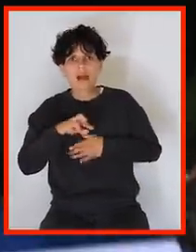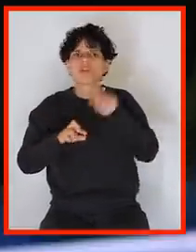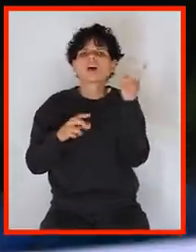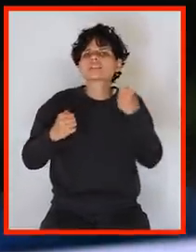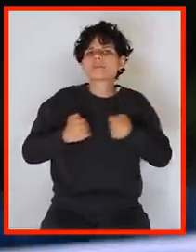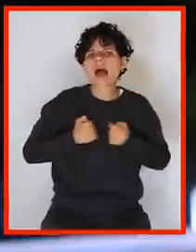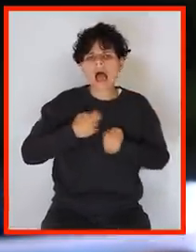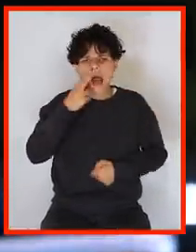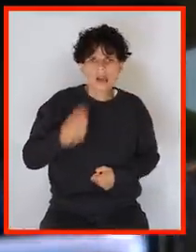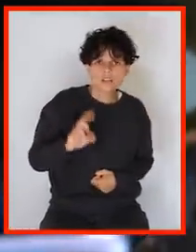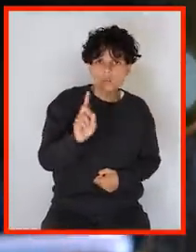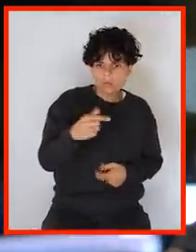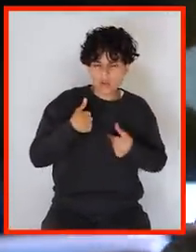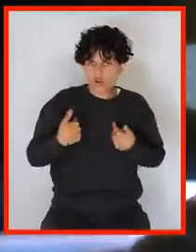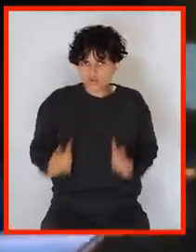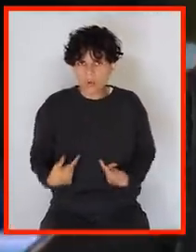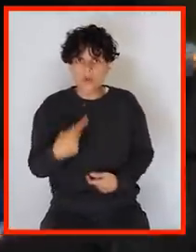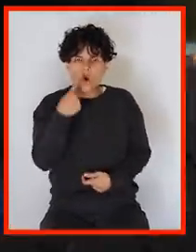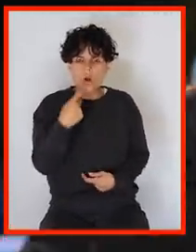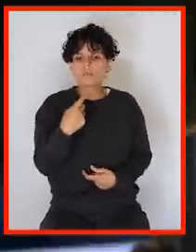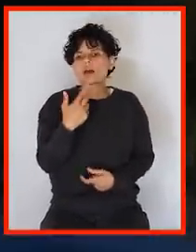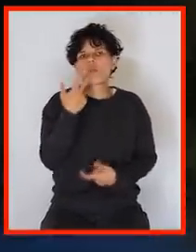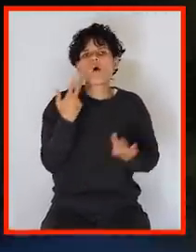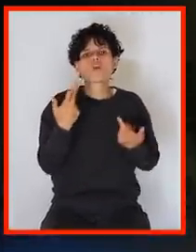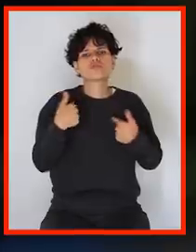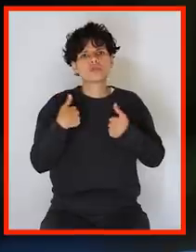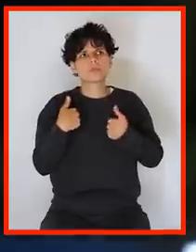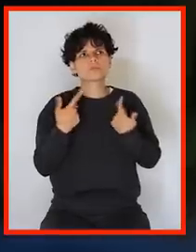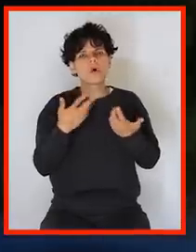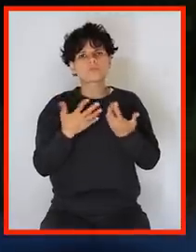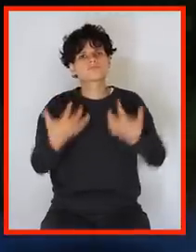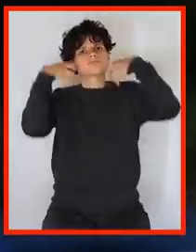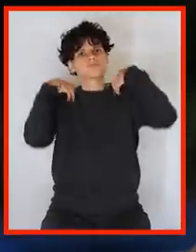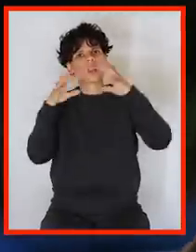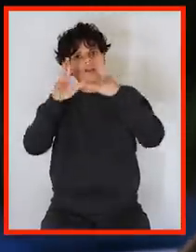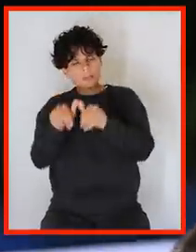de la familia, no es por ser machista, pero uno como el pilar de la familia, uno no puede decir como,